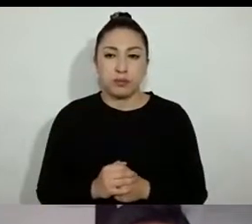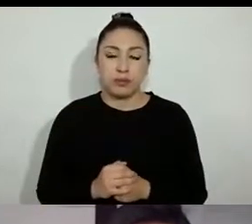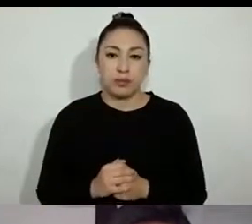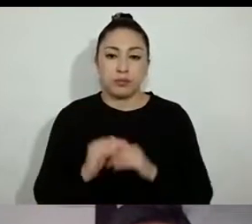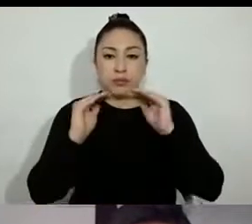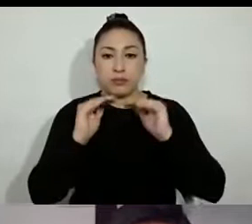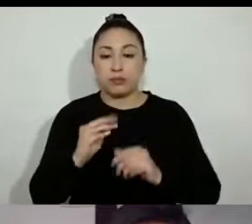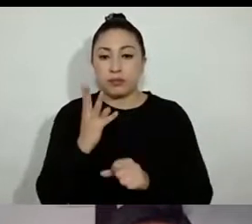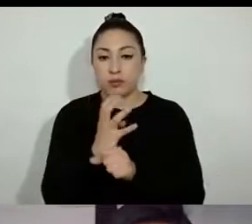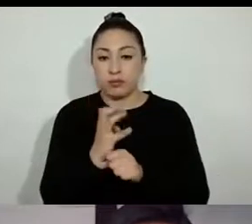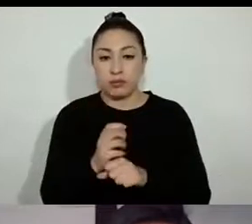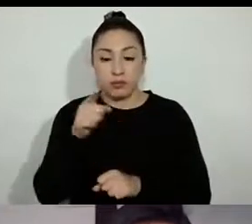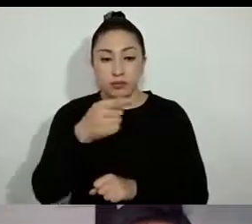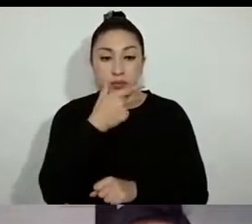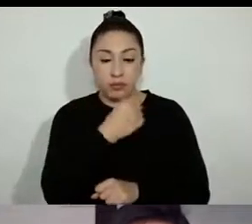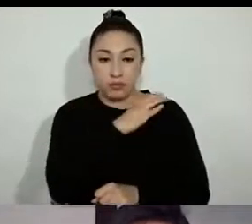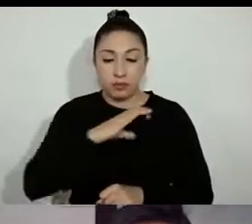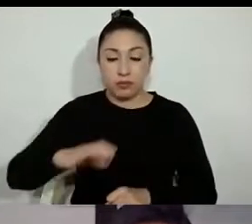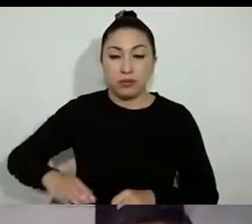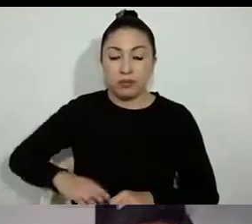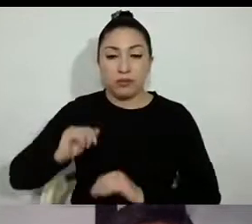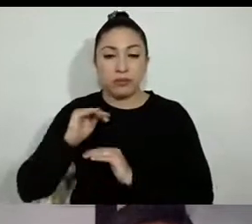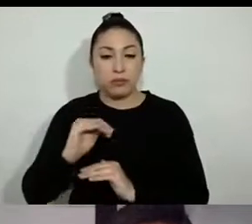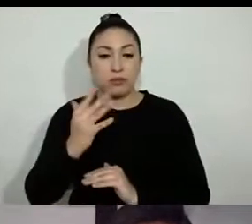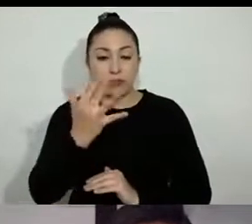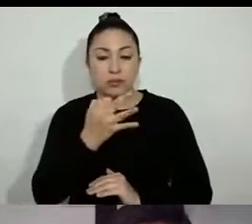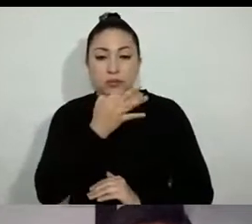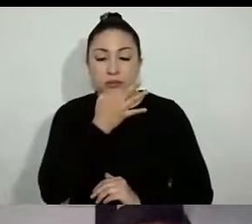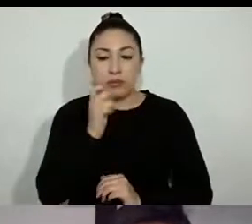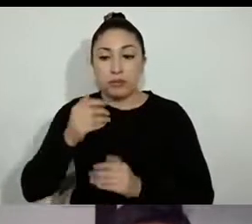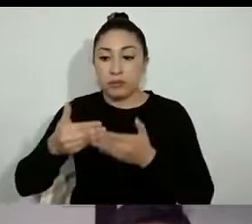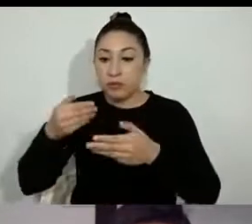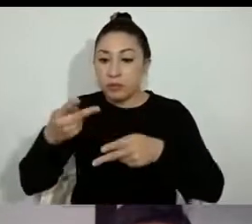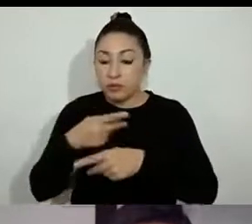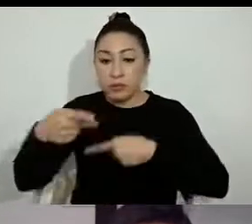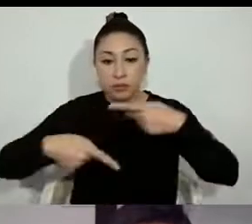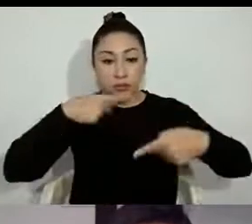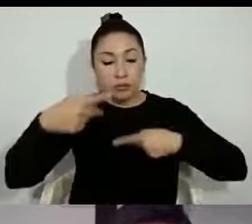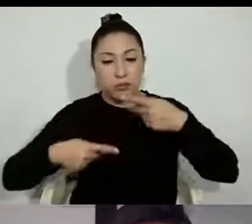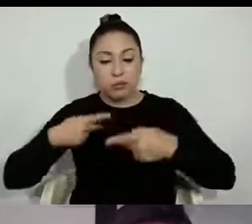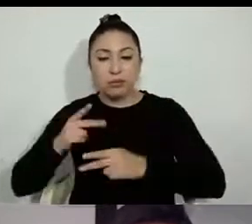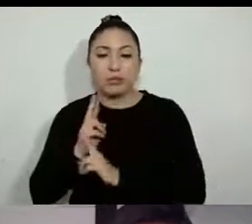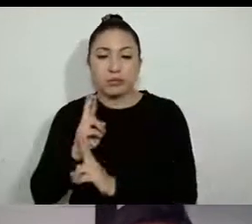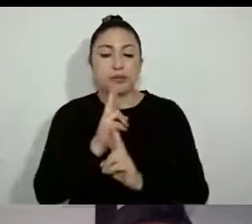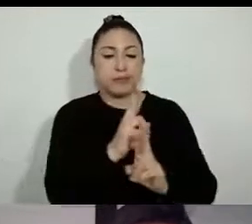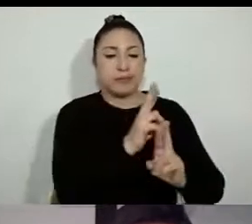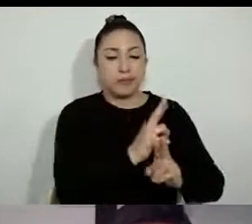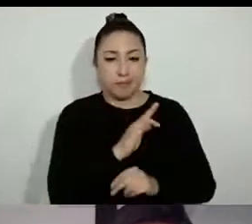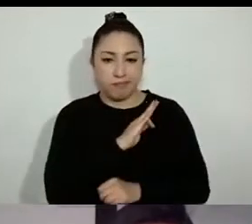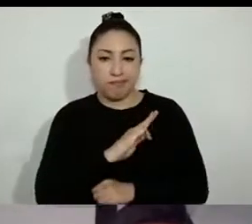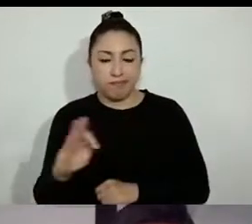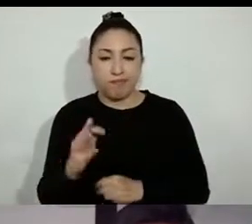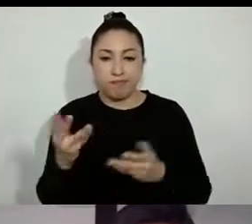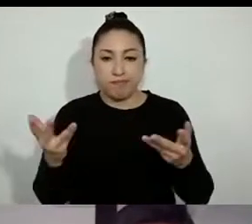Cuarto, la persona candidata tendrá hasta 5 minutos para responder los cuestionamientos que en su caso hayan realizado las y